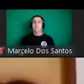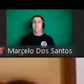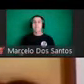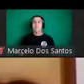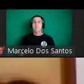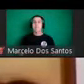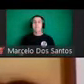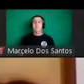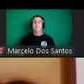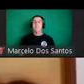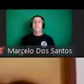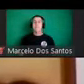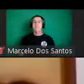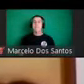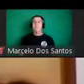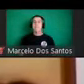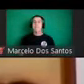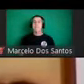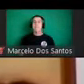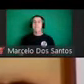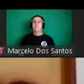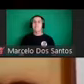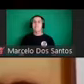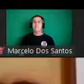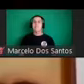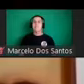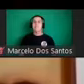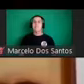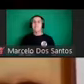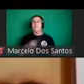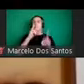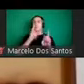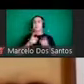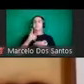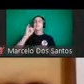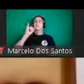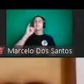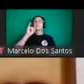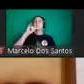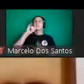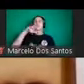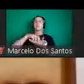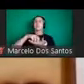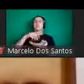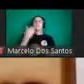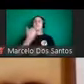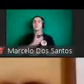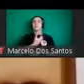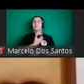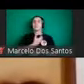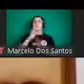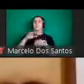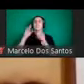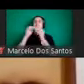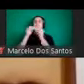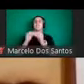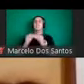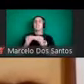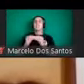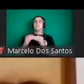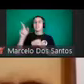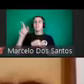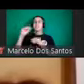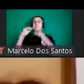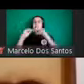solamente la dirección, el Instituto Nacional de Estadísticas sí cuenta, pero esa es una información que ellos tienen.